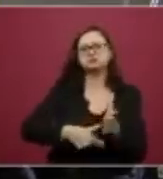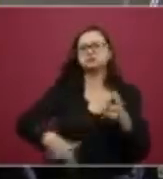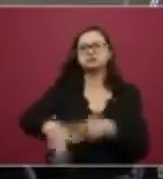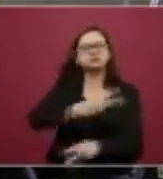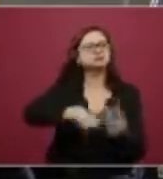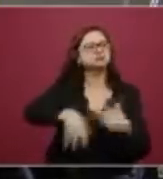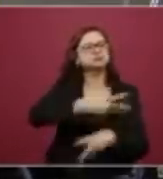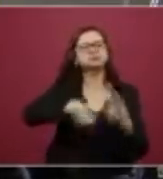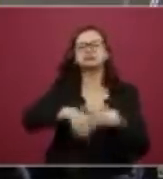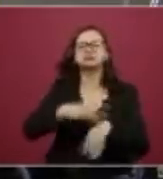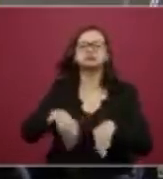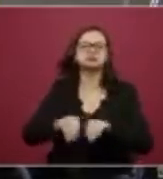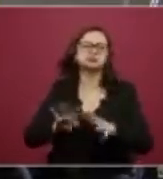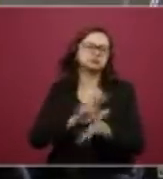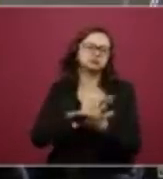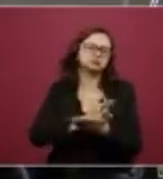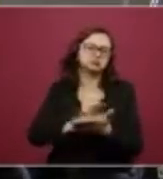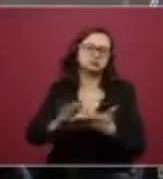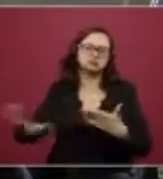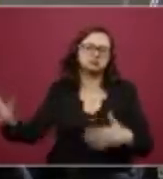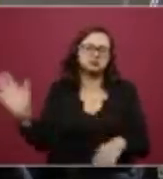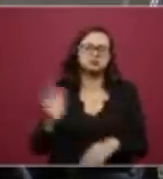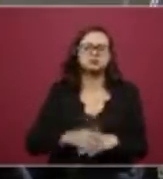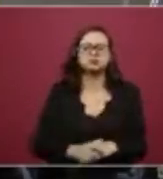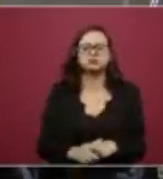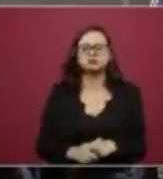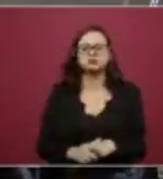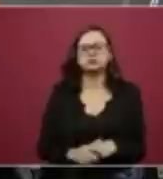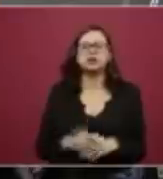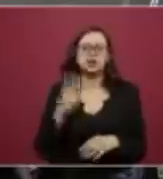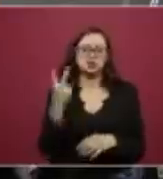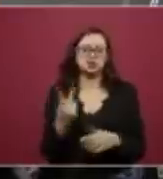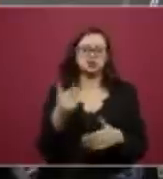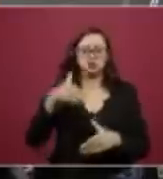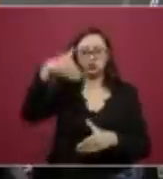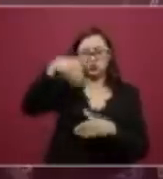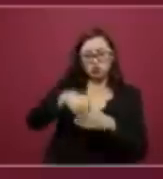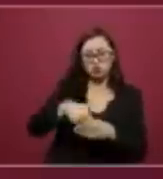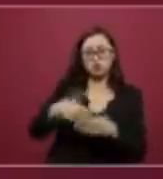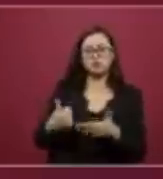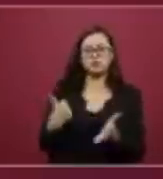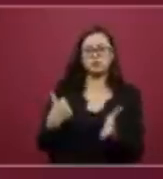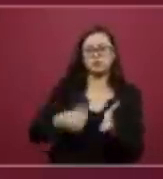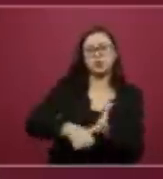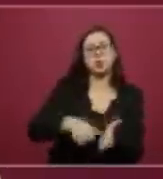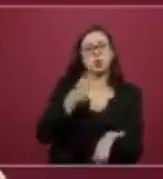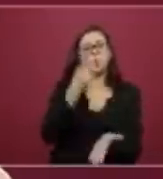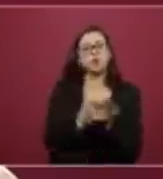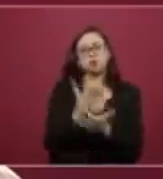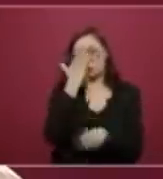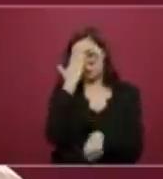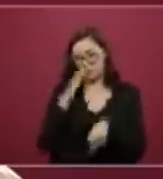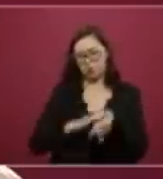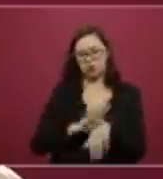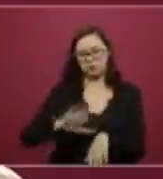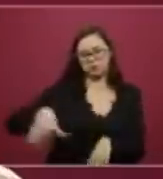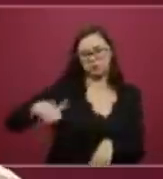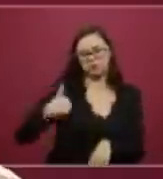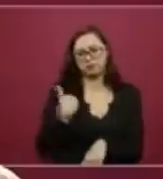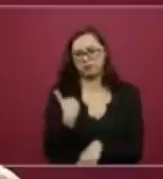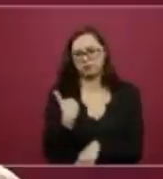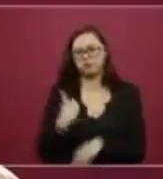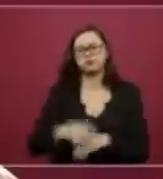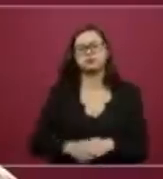existencia. El sobre de primer día y la hojilla filatélica son productos únicamente de colección. Los valores faciales de